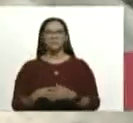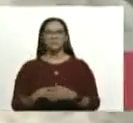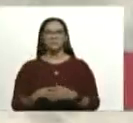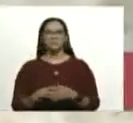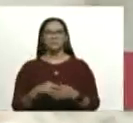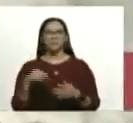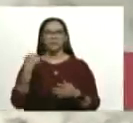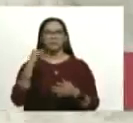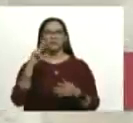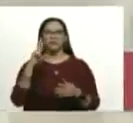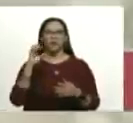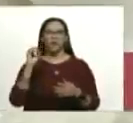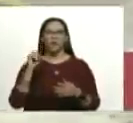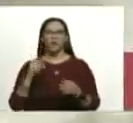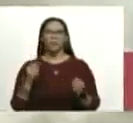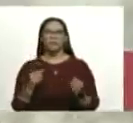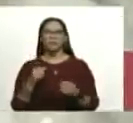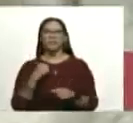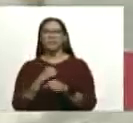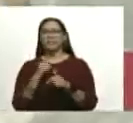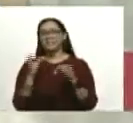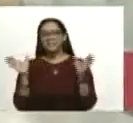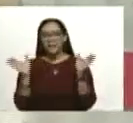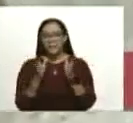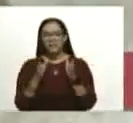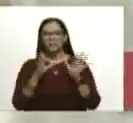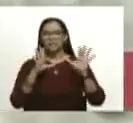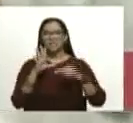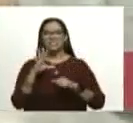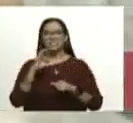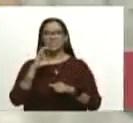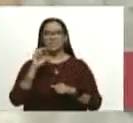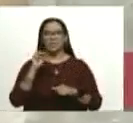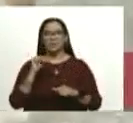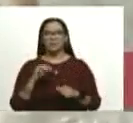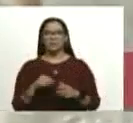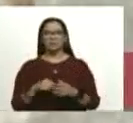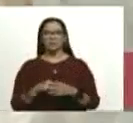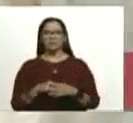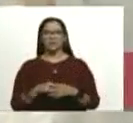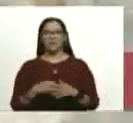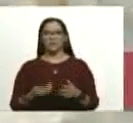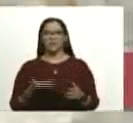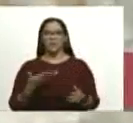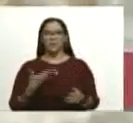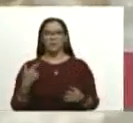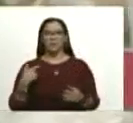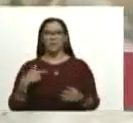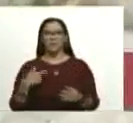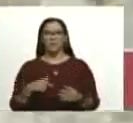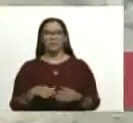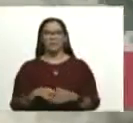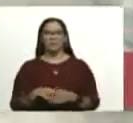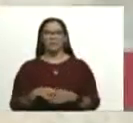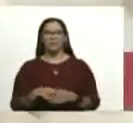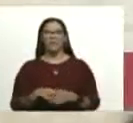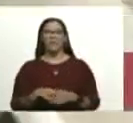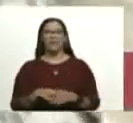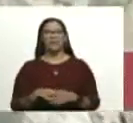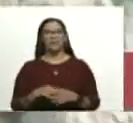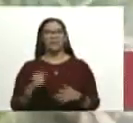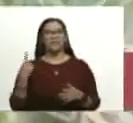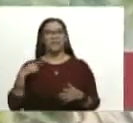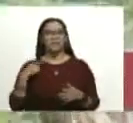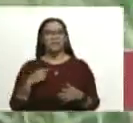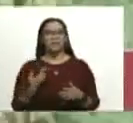zorros por sus orejas de tamaño desproporcionado, 15 centímetros, ahí lo vemos. Esta es la información que podemos ver acá de ecosocialismo. Estas orejas además tienen